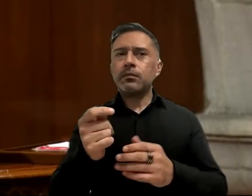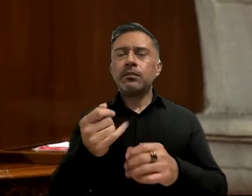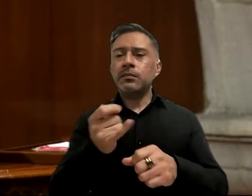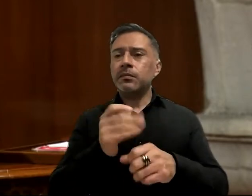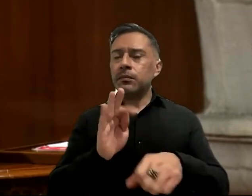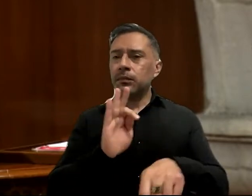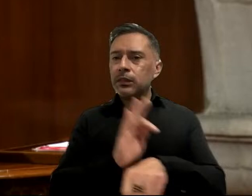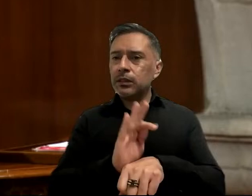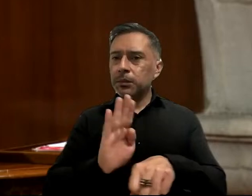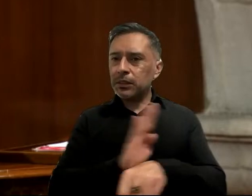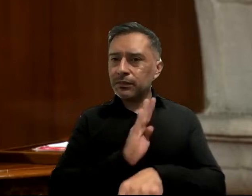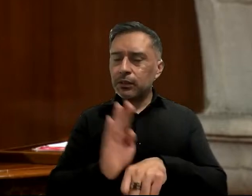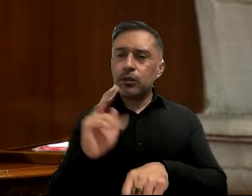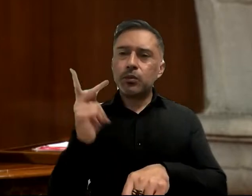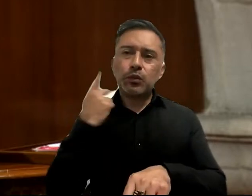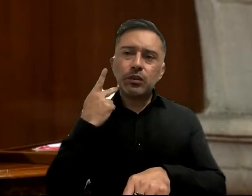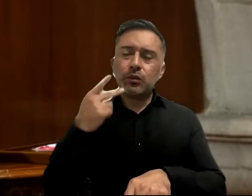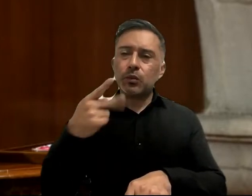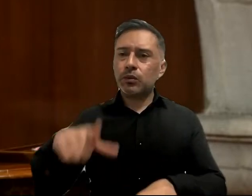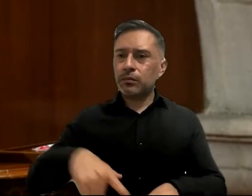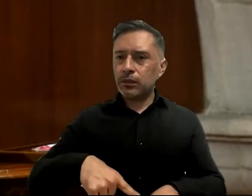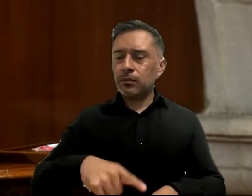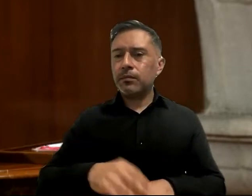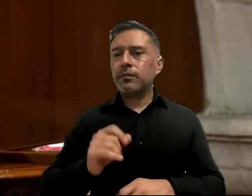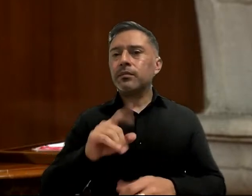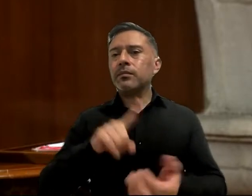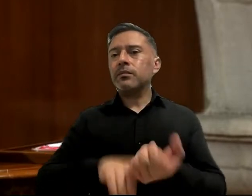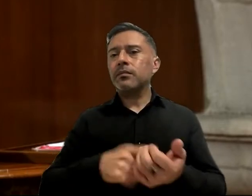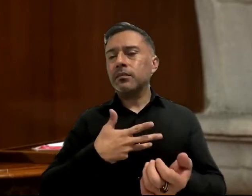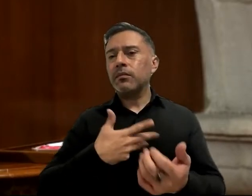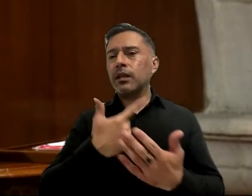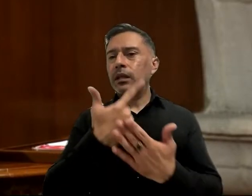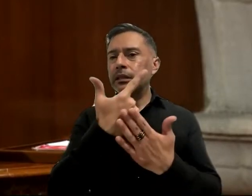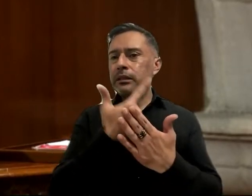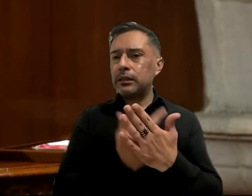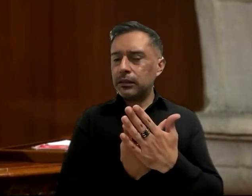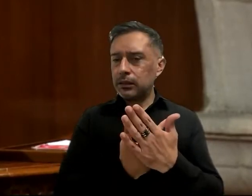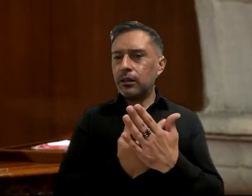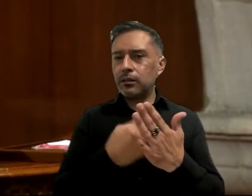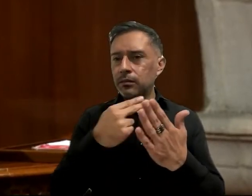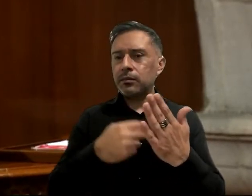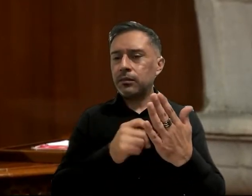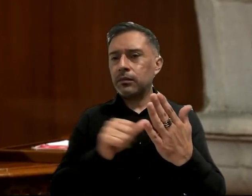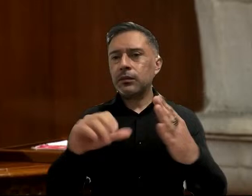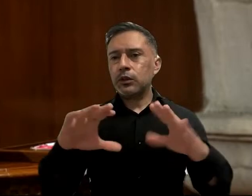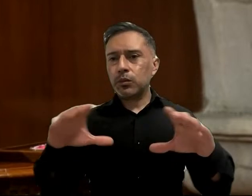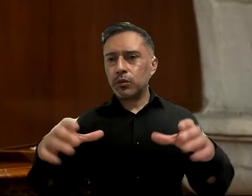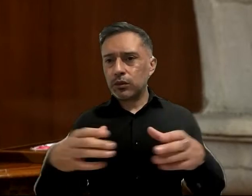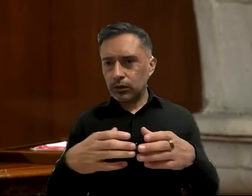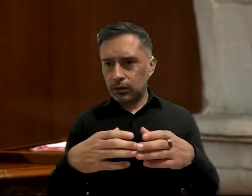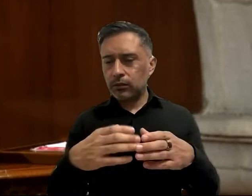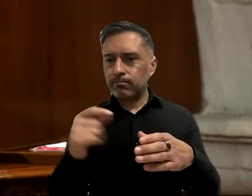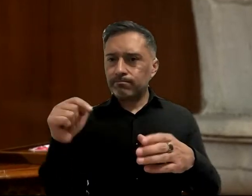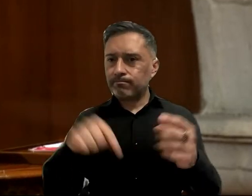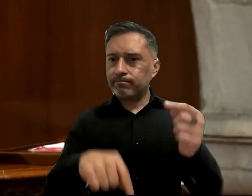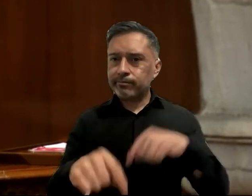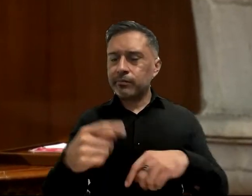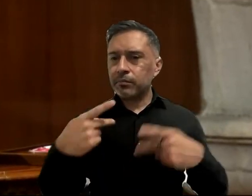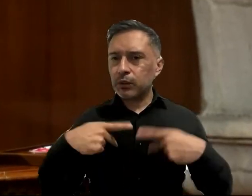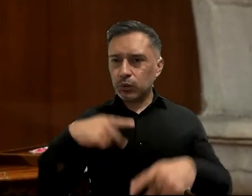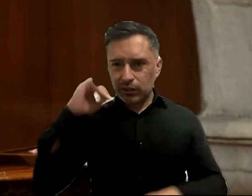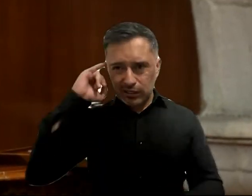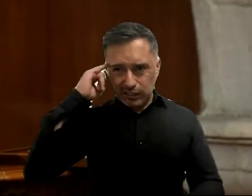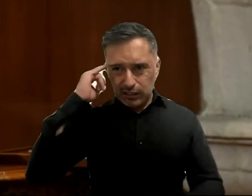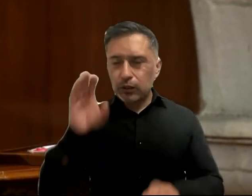políticas gubernamentales, se determinó la integración de un listado no limitativo de las comunidades con presencia indígena a partir